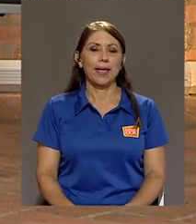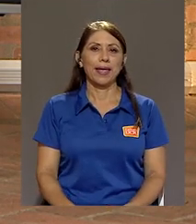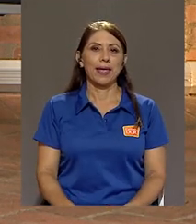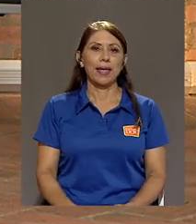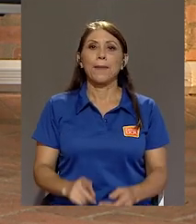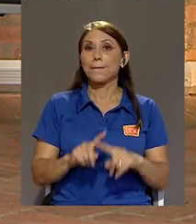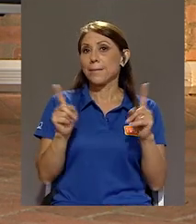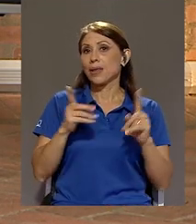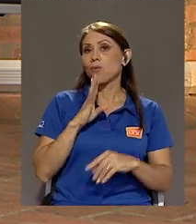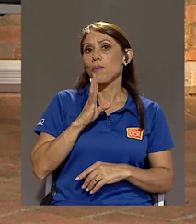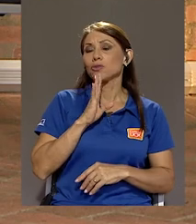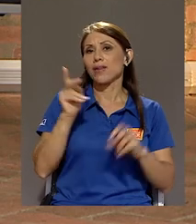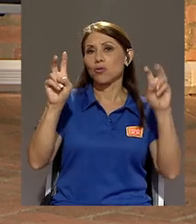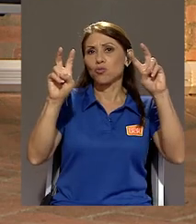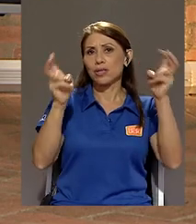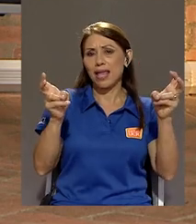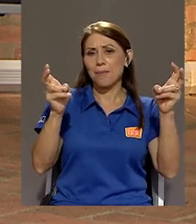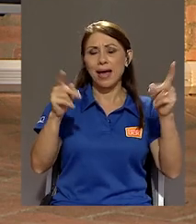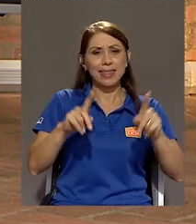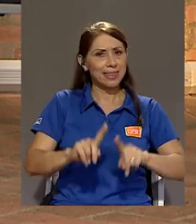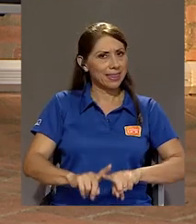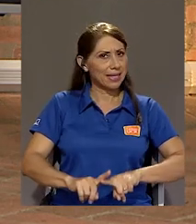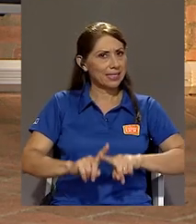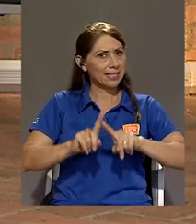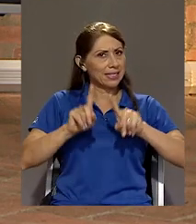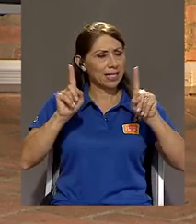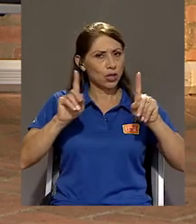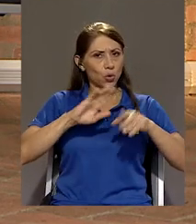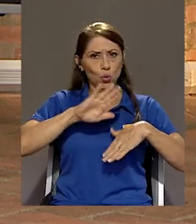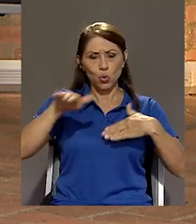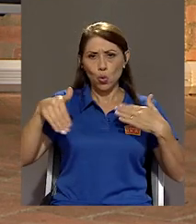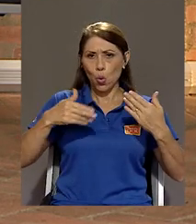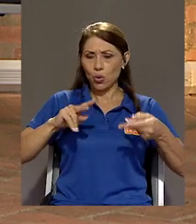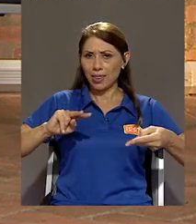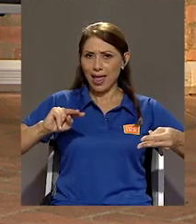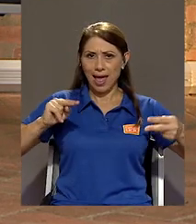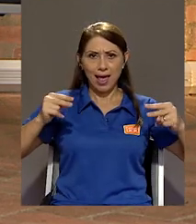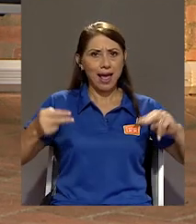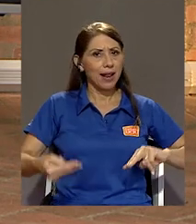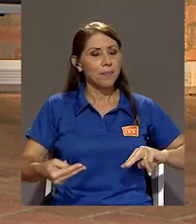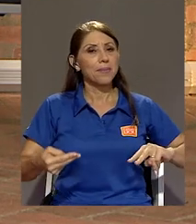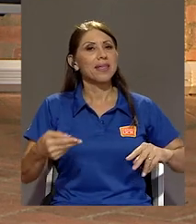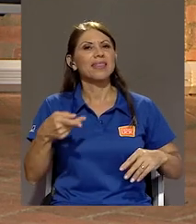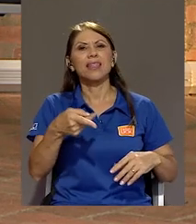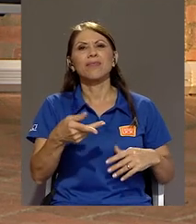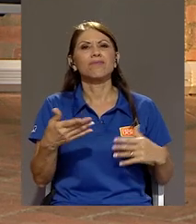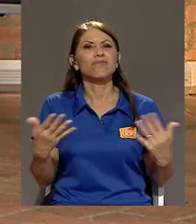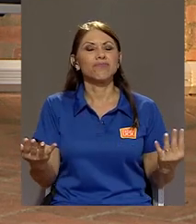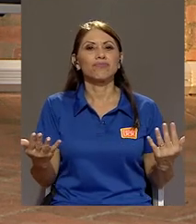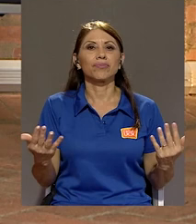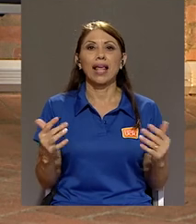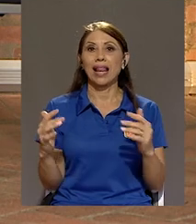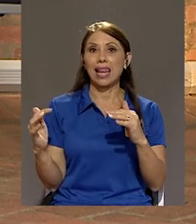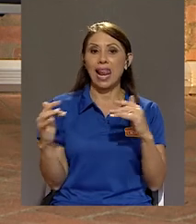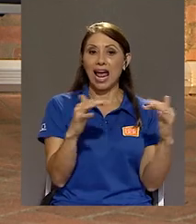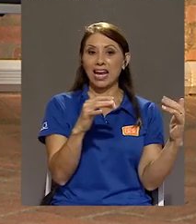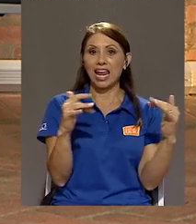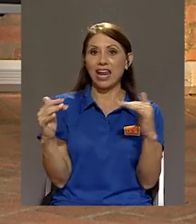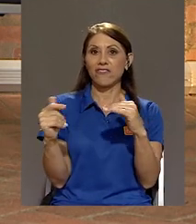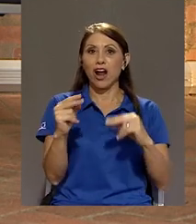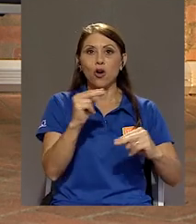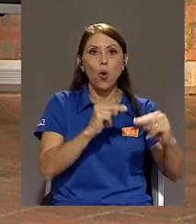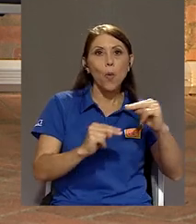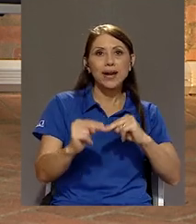pero vamos a hablar de un tema totalmente distinto, que es la